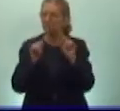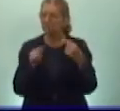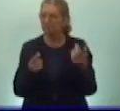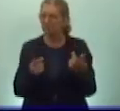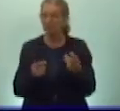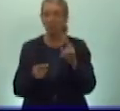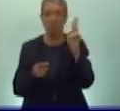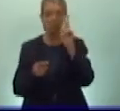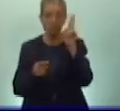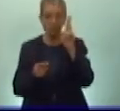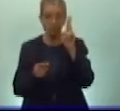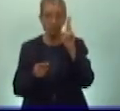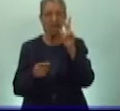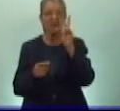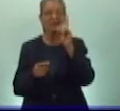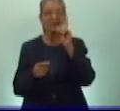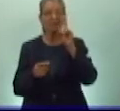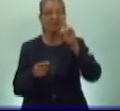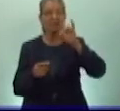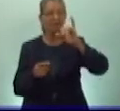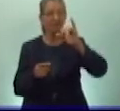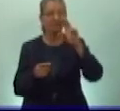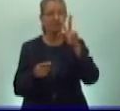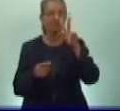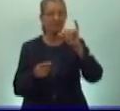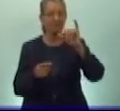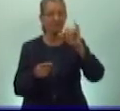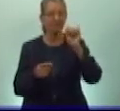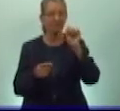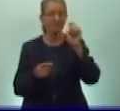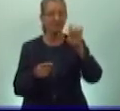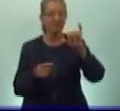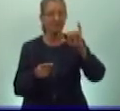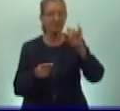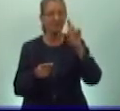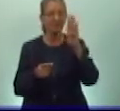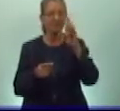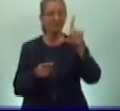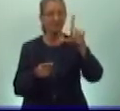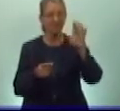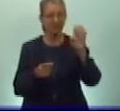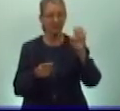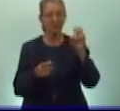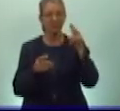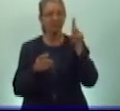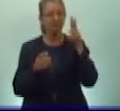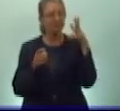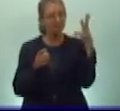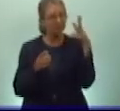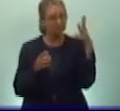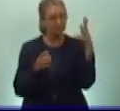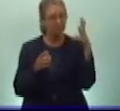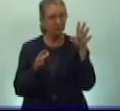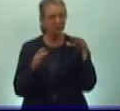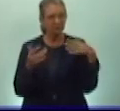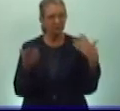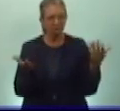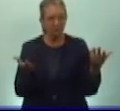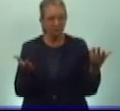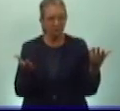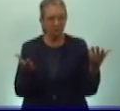es divisible por 3. Bueno, para que U sea divisible por 3, ya hemos visto en ejemplos anteriores que